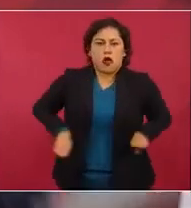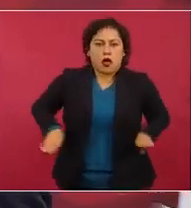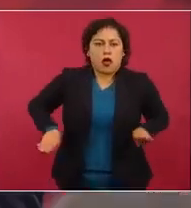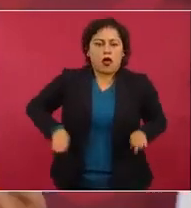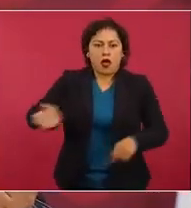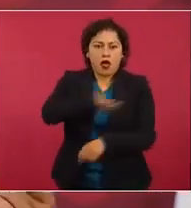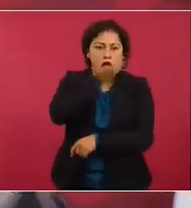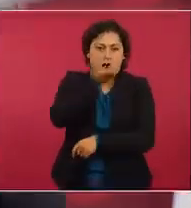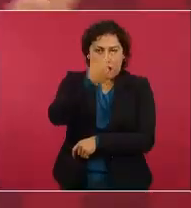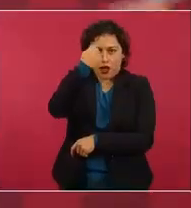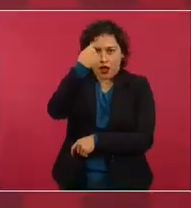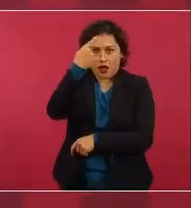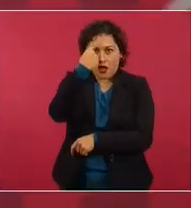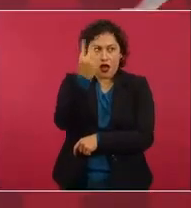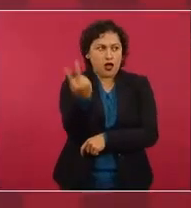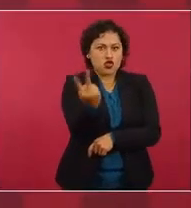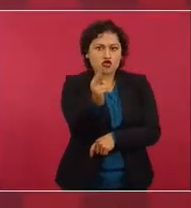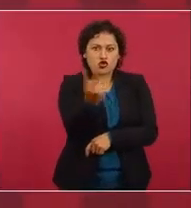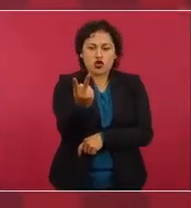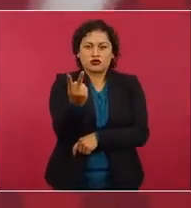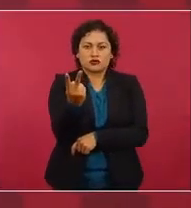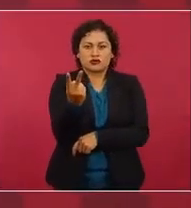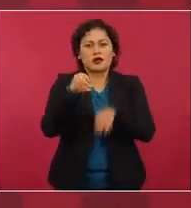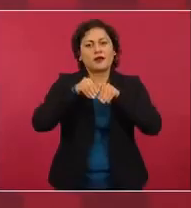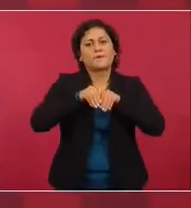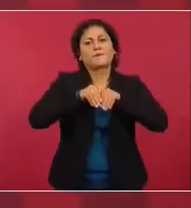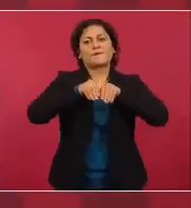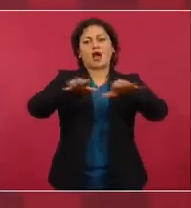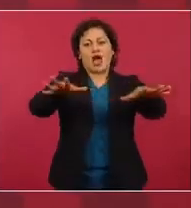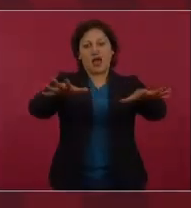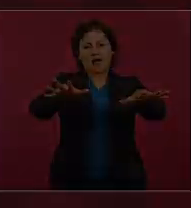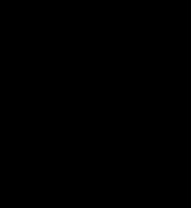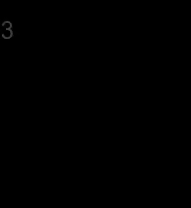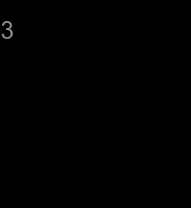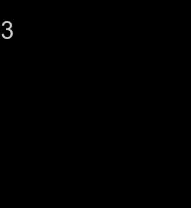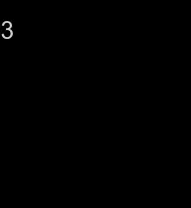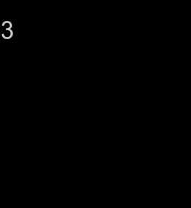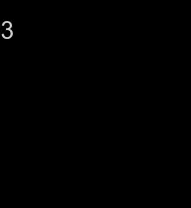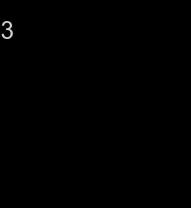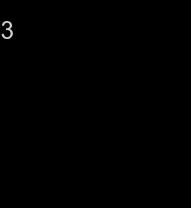van a decir en la misma conferencia de prensa